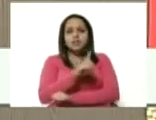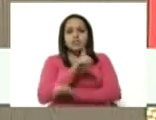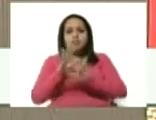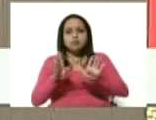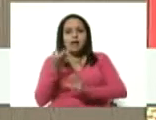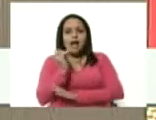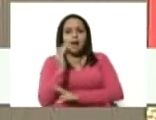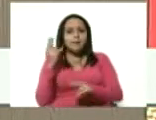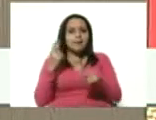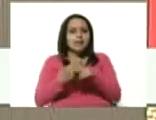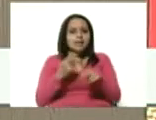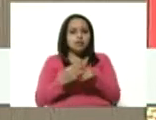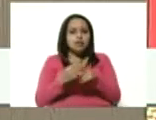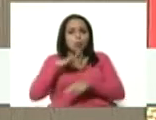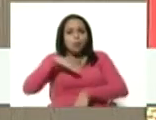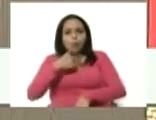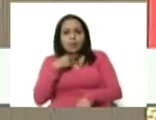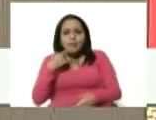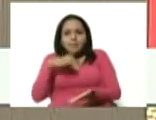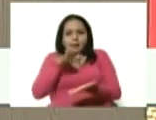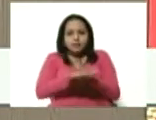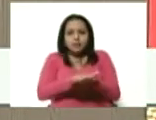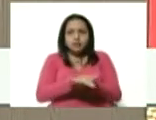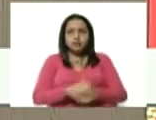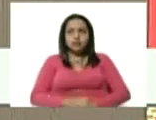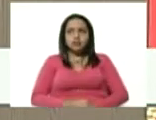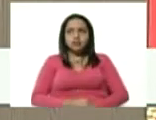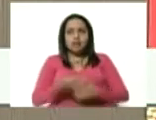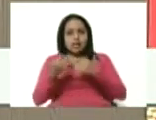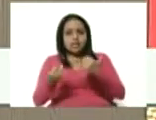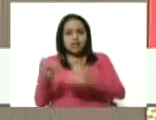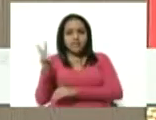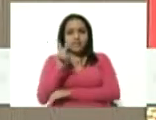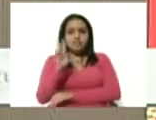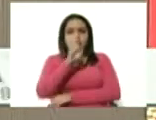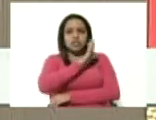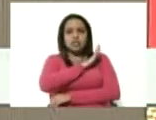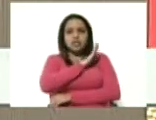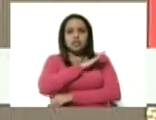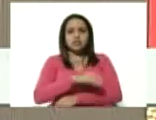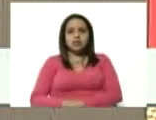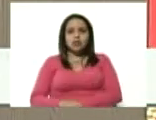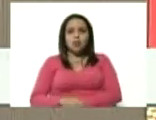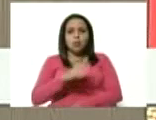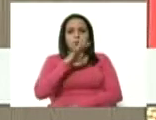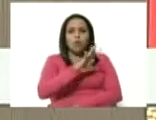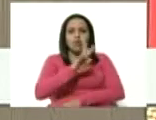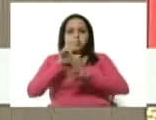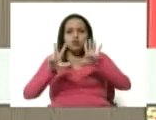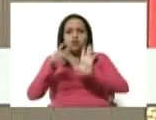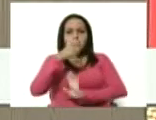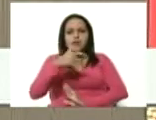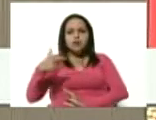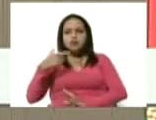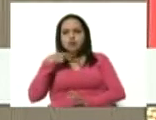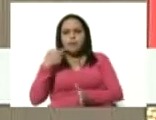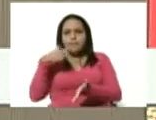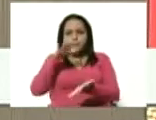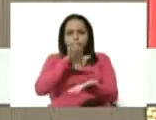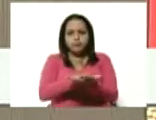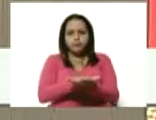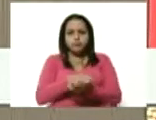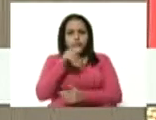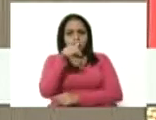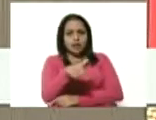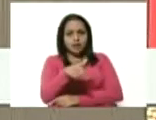letal, es mortal. Y ya Venezuela tiene 48 personas fallecidas por